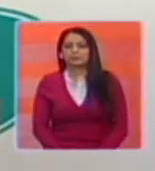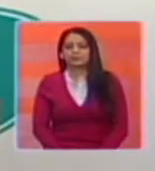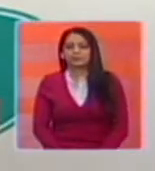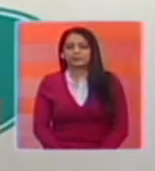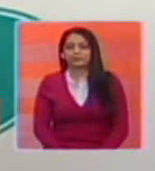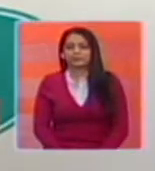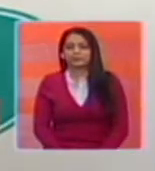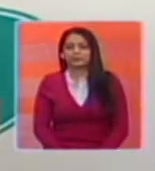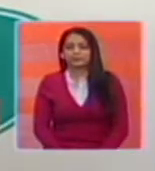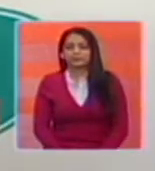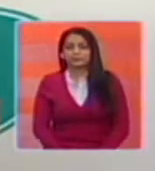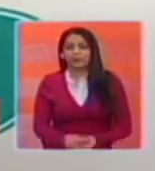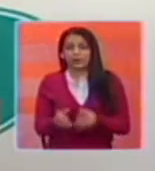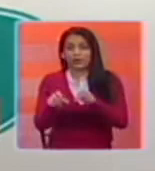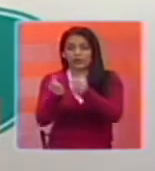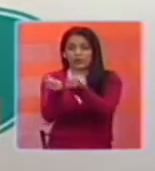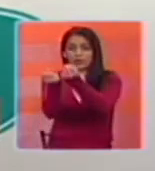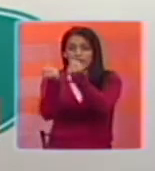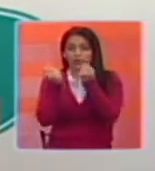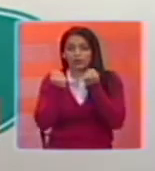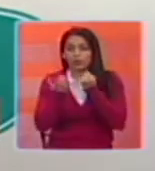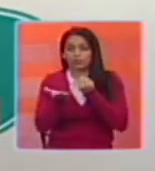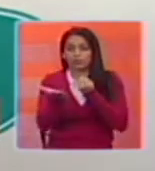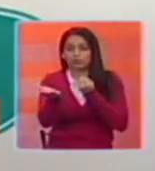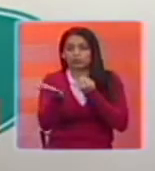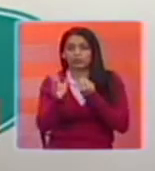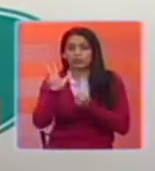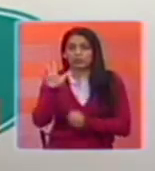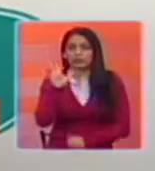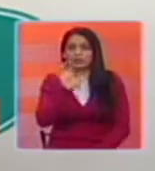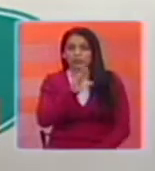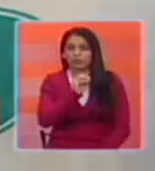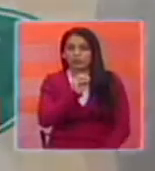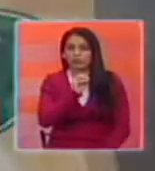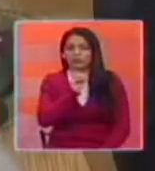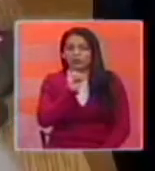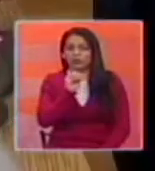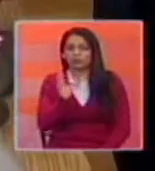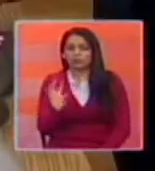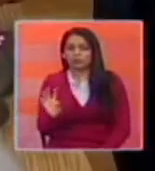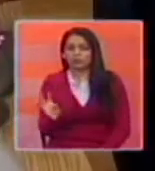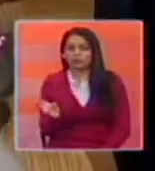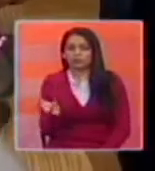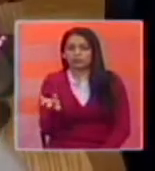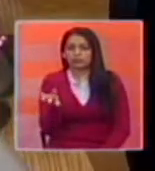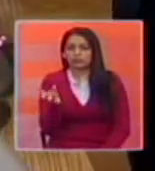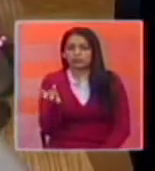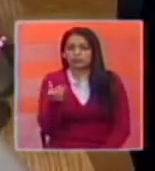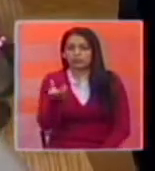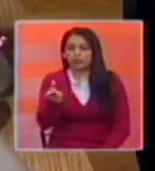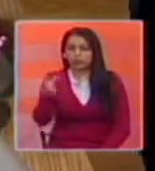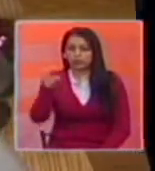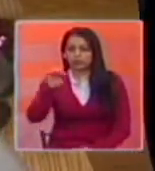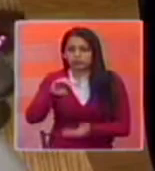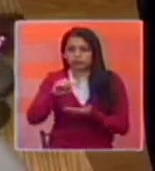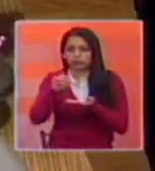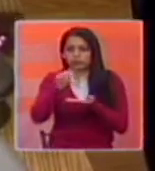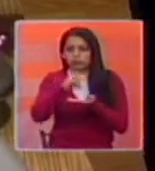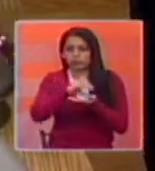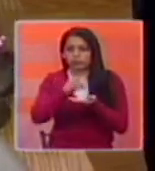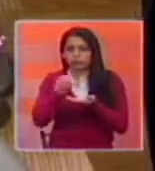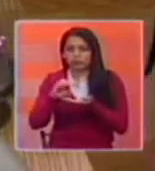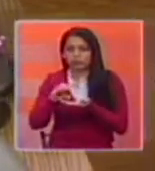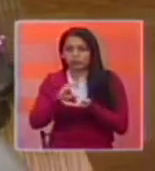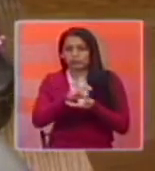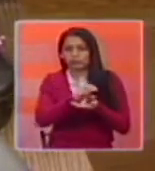horno medio, 350, los cupcakes están en 15 minutos generalmente. Entonces nosotros vamos con la masa. Al poner la masa, ve